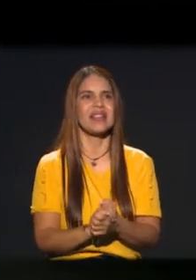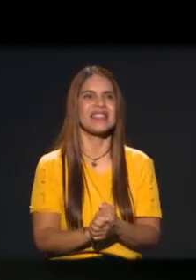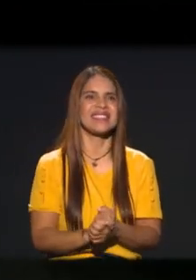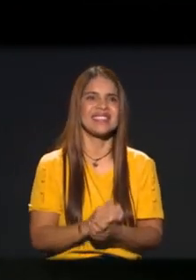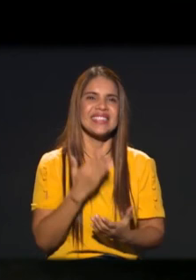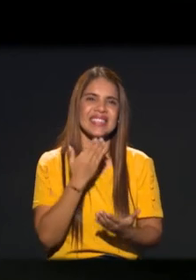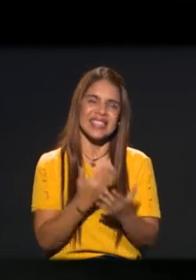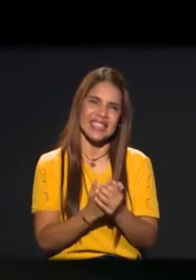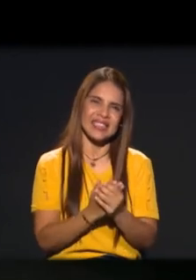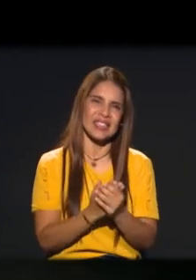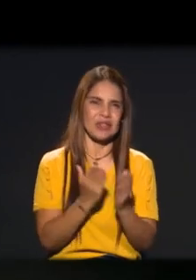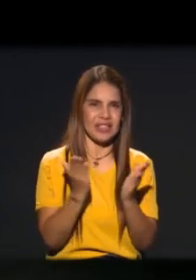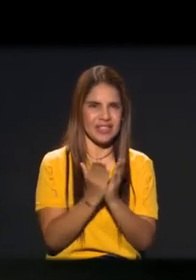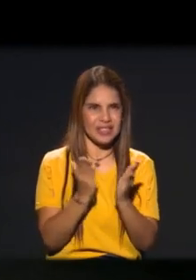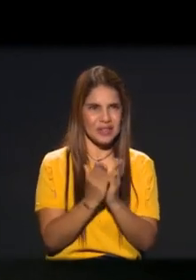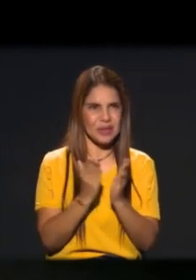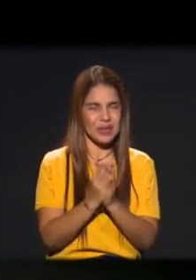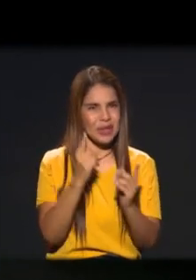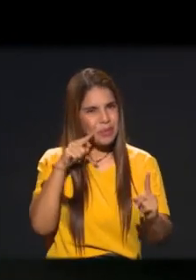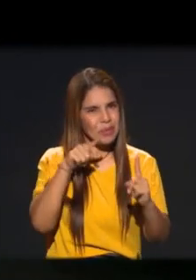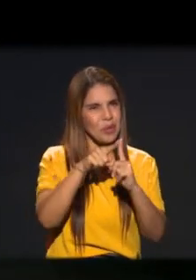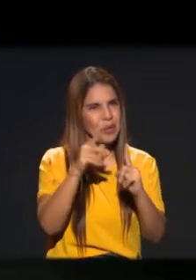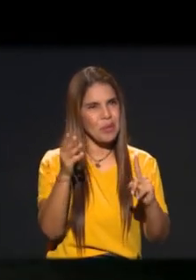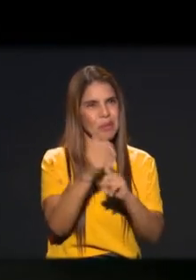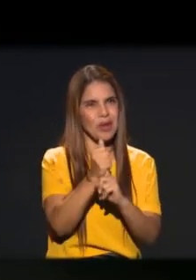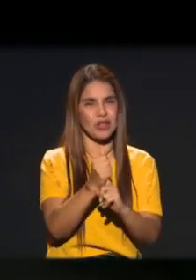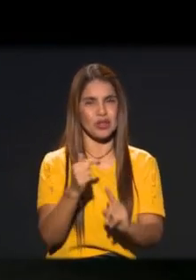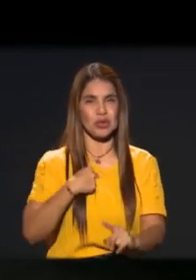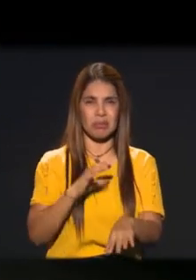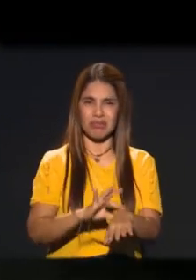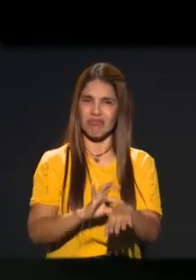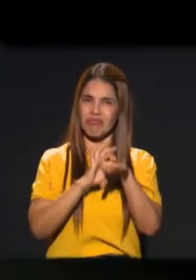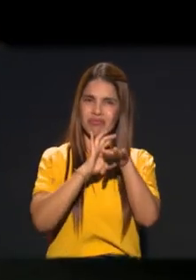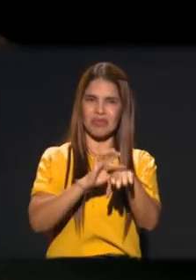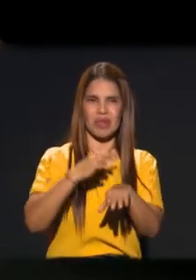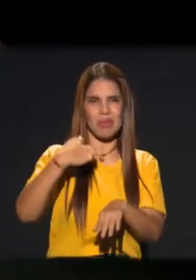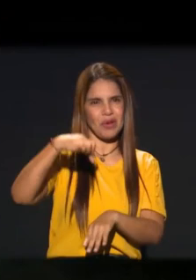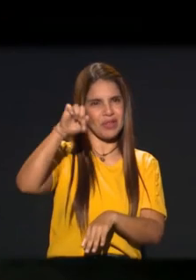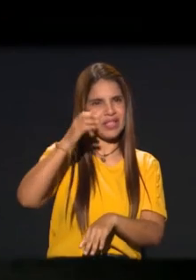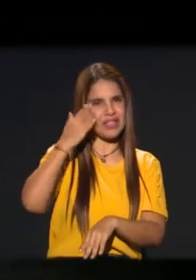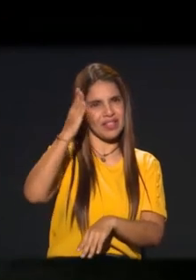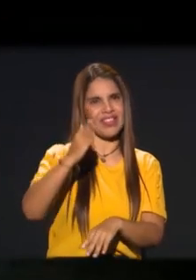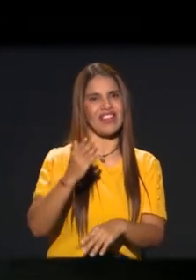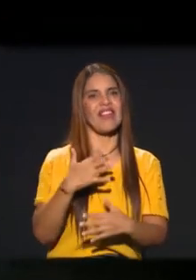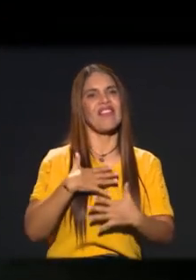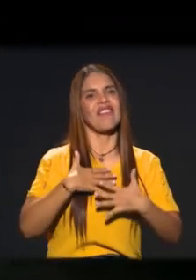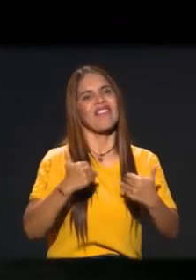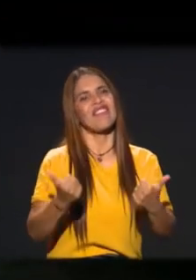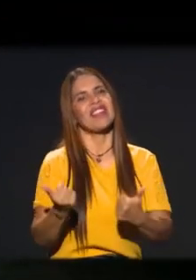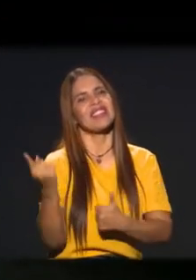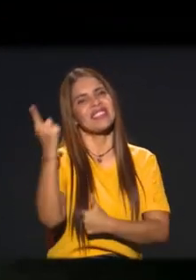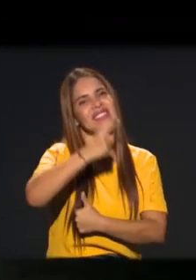puedo estudiar y puedo tener una gran meta de ser una doctora muy buena. Y feliz día,